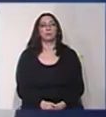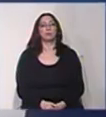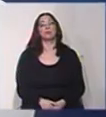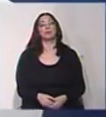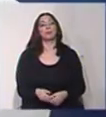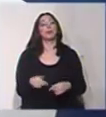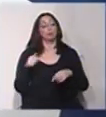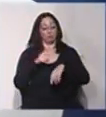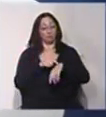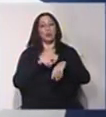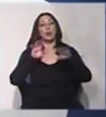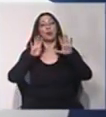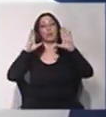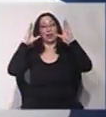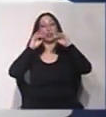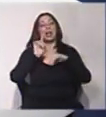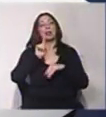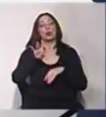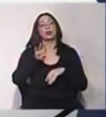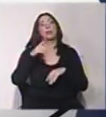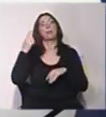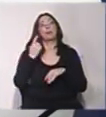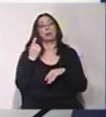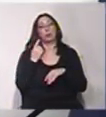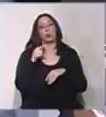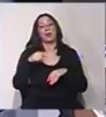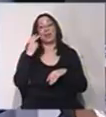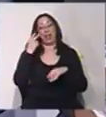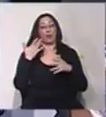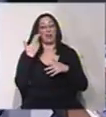Señores, son las 9 de la noche y 14 minutos. Estamos en vivo para hacer